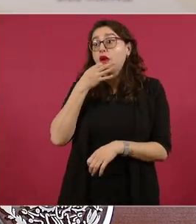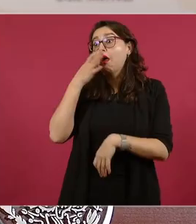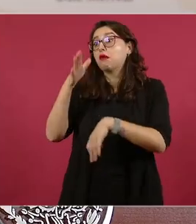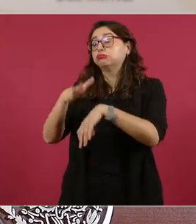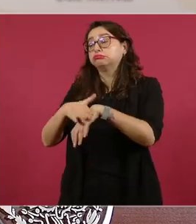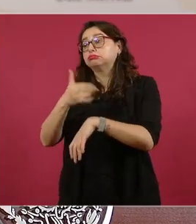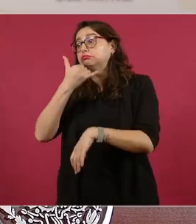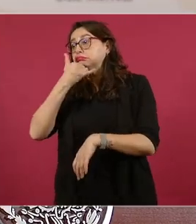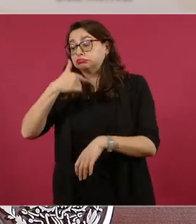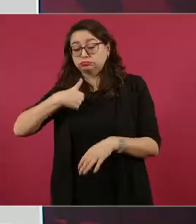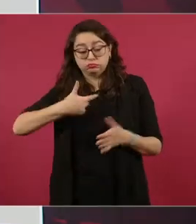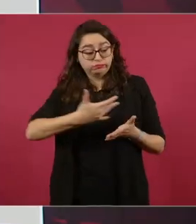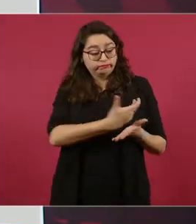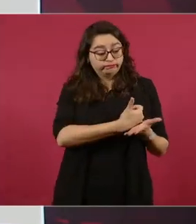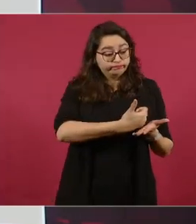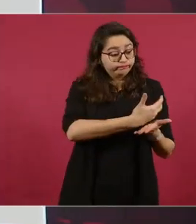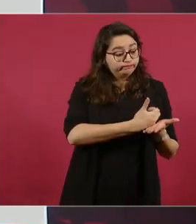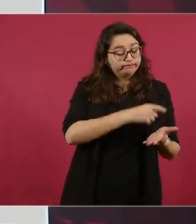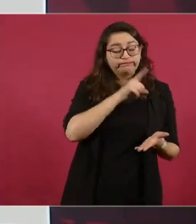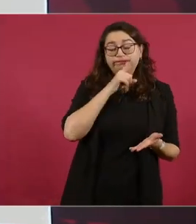paga impuestos.